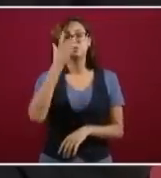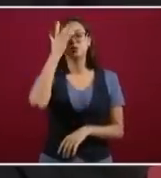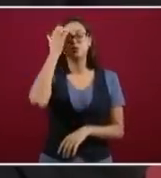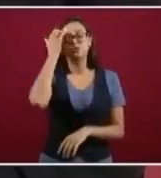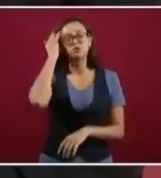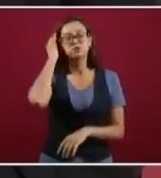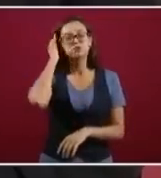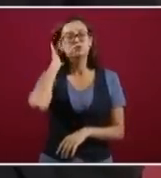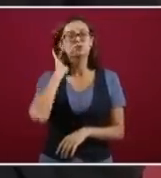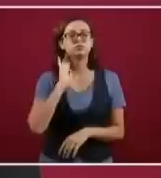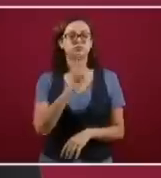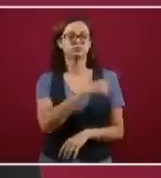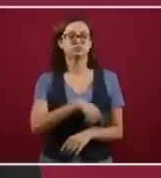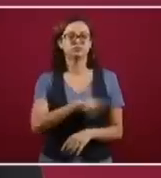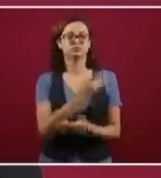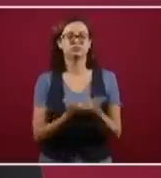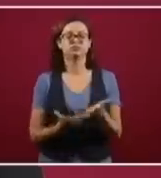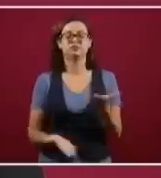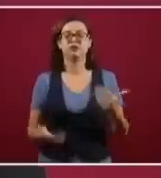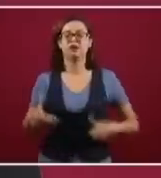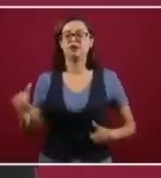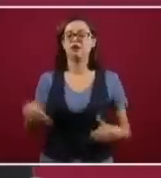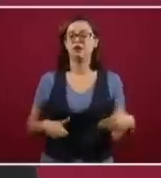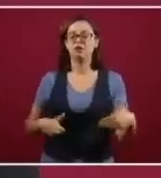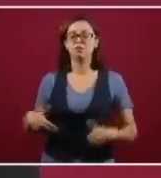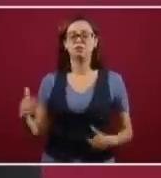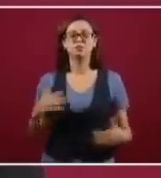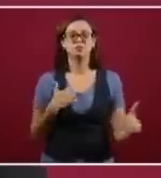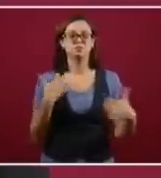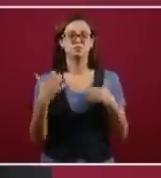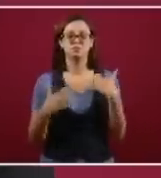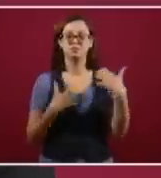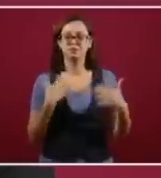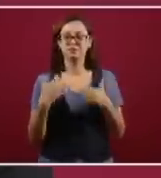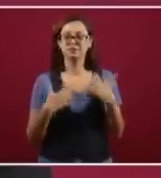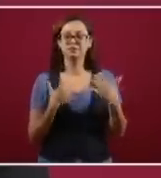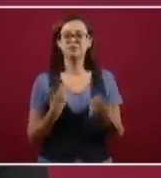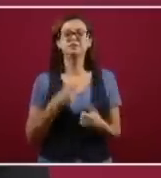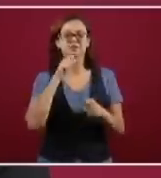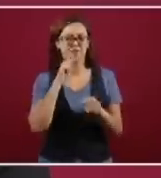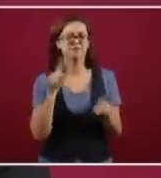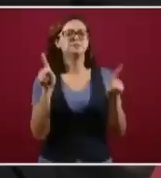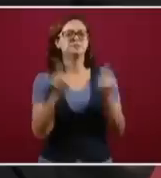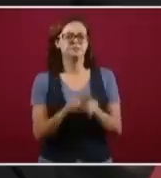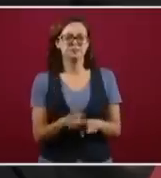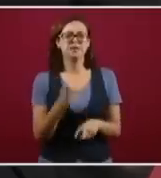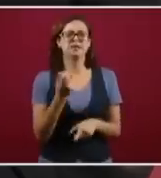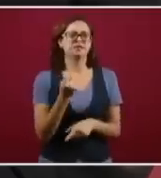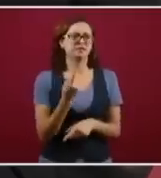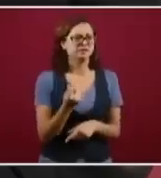toda la inconformidad y también medios de información,